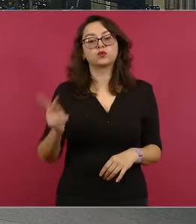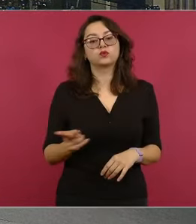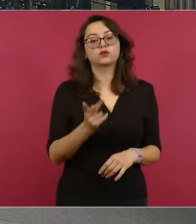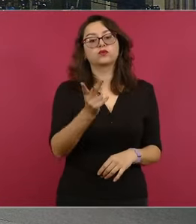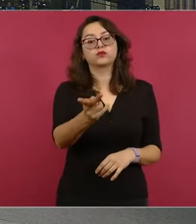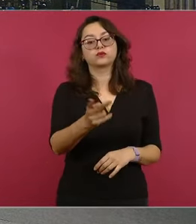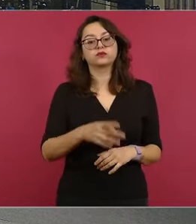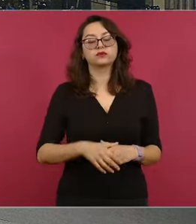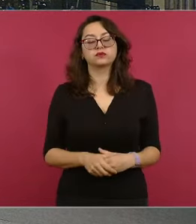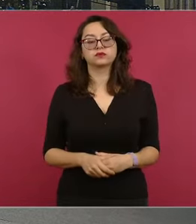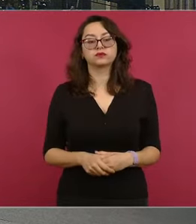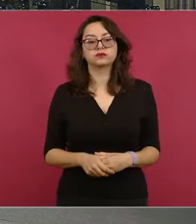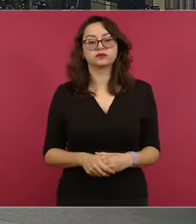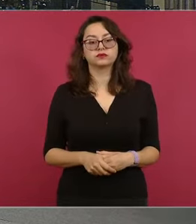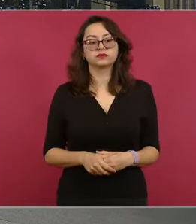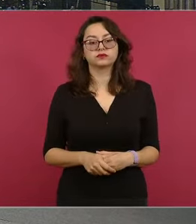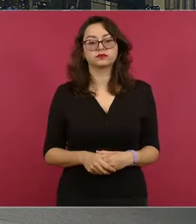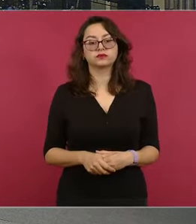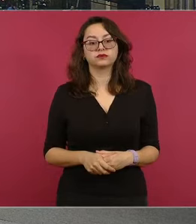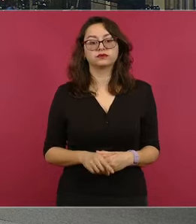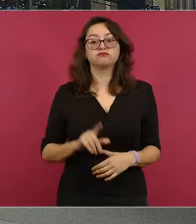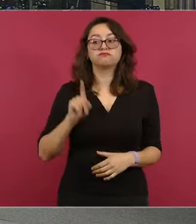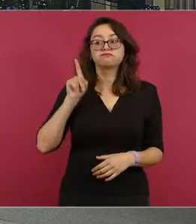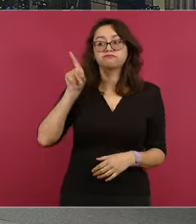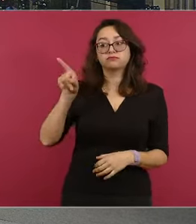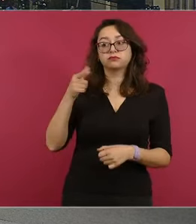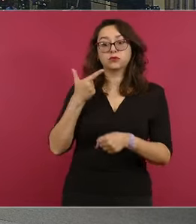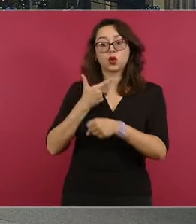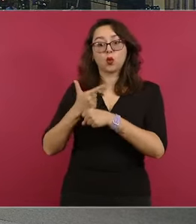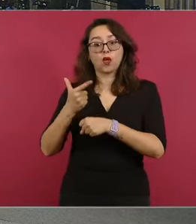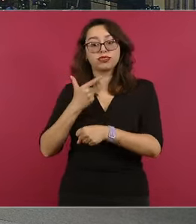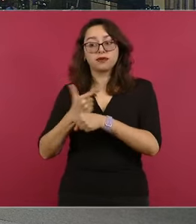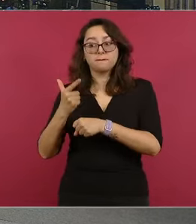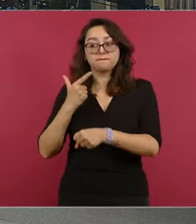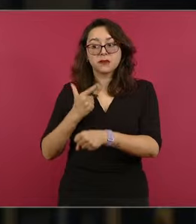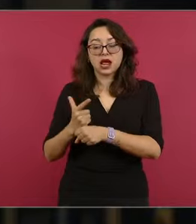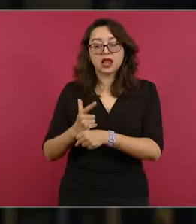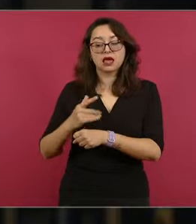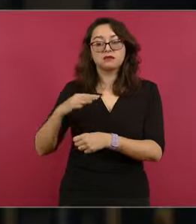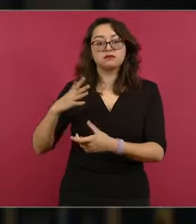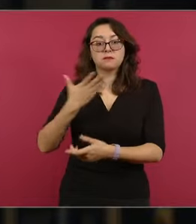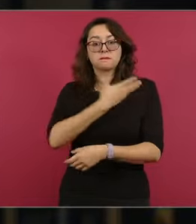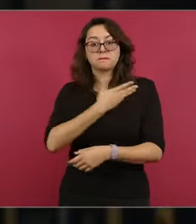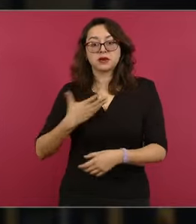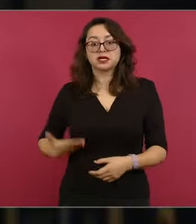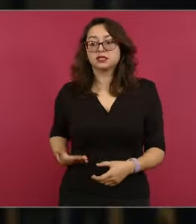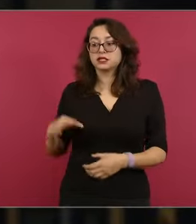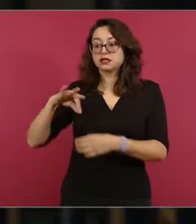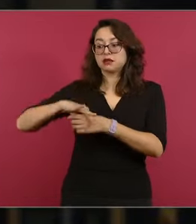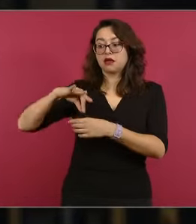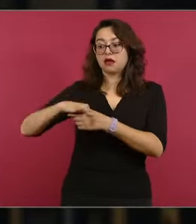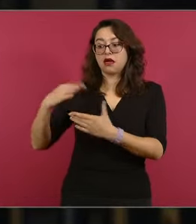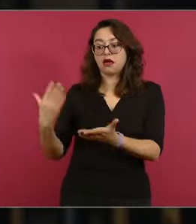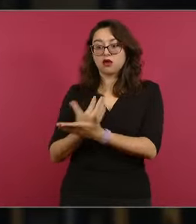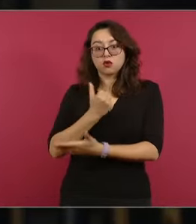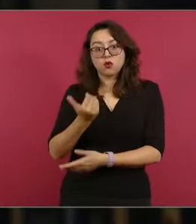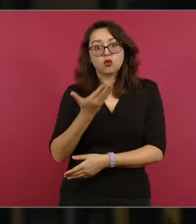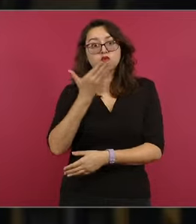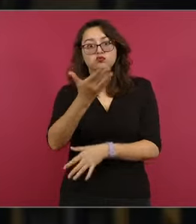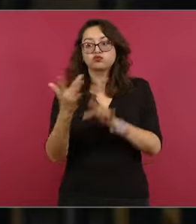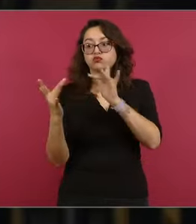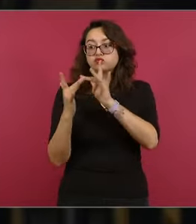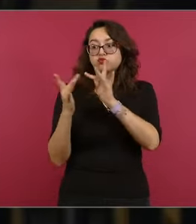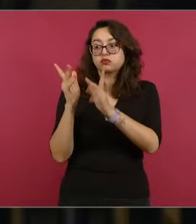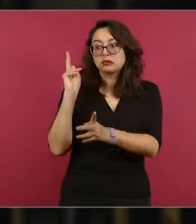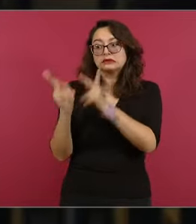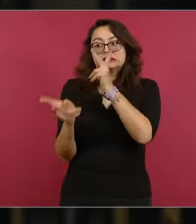lo que habló con el presidente electo de Guatemala. También me gustaría saber su opinión.